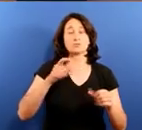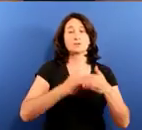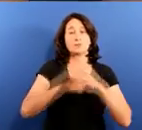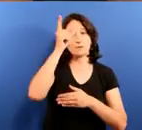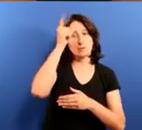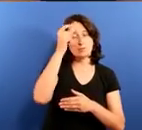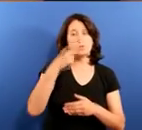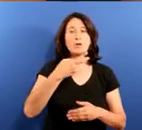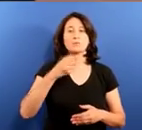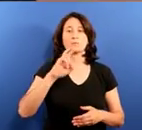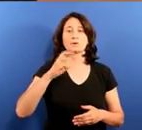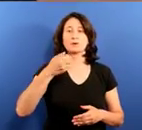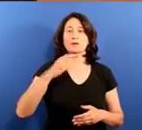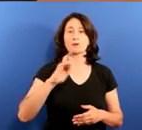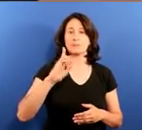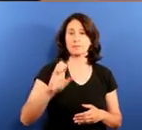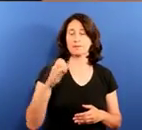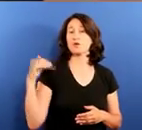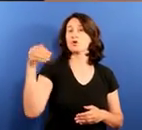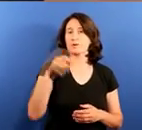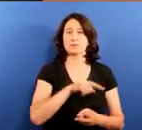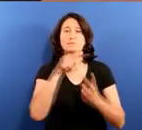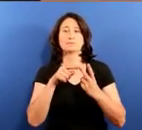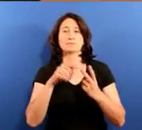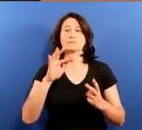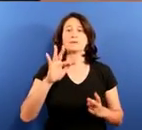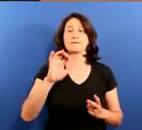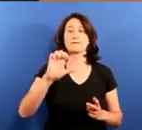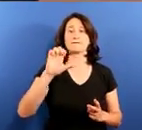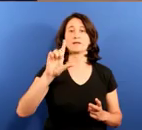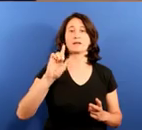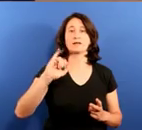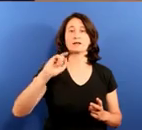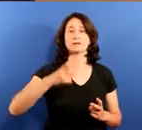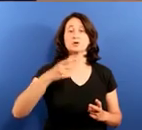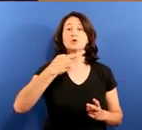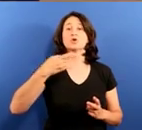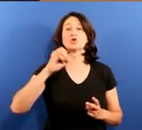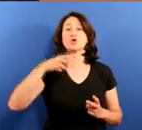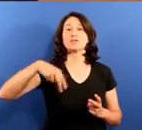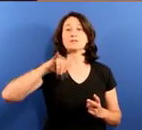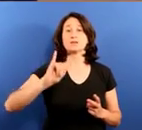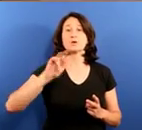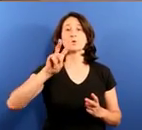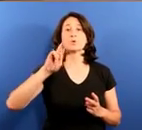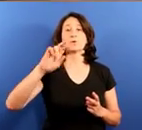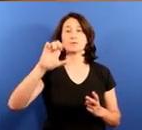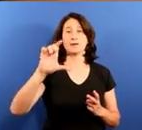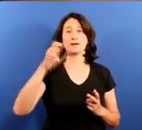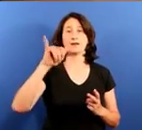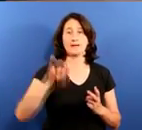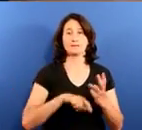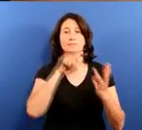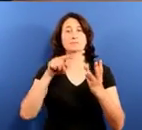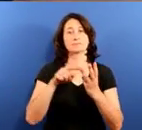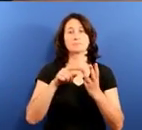3 medallas que les distinguirán a partir de ahora como ilustres de Vizcaya. Este reconocimiento tiene como propósito honrar a